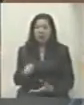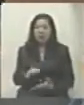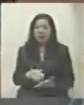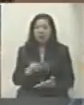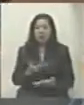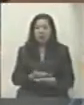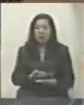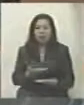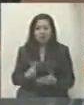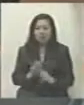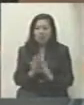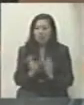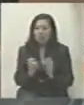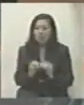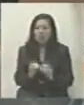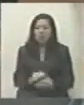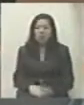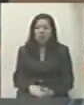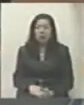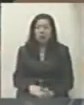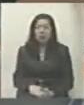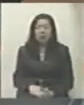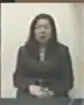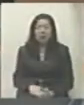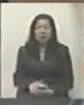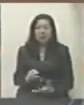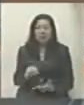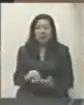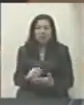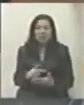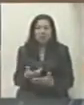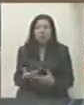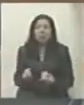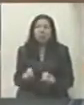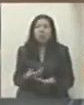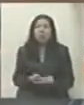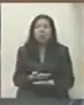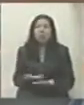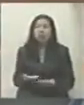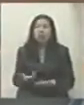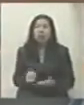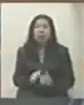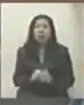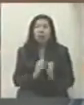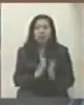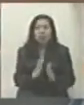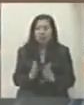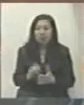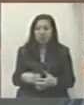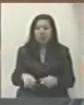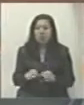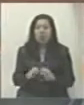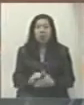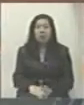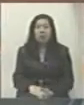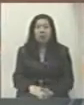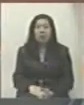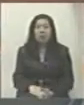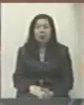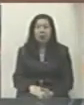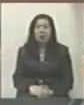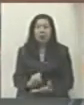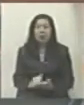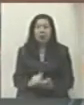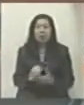podría distribuir al conjunto. Eso supone tanta cantidad, el resto cómo se distribuye, con qué orden de prioridades basadas en el mandato constitucional,